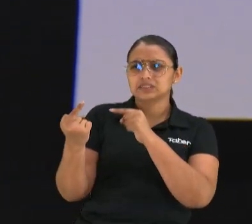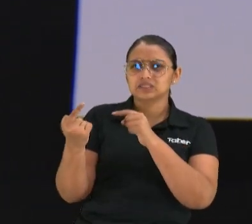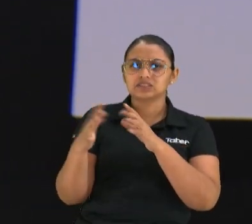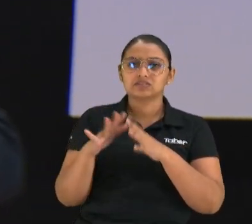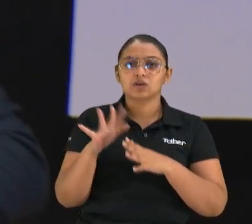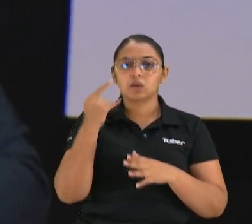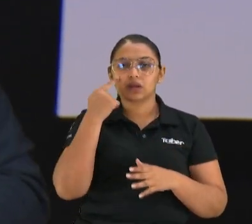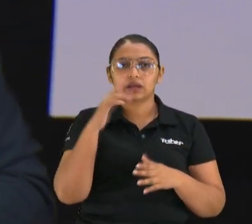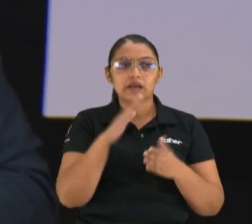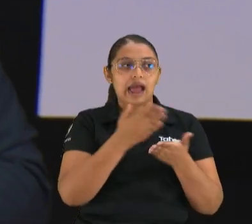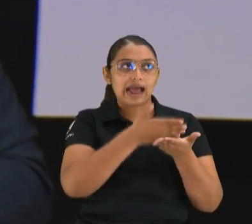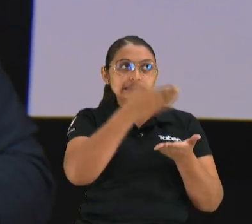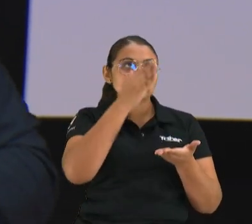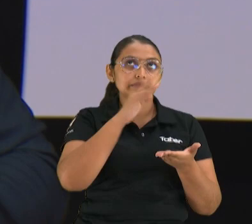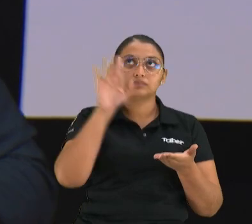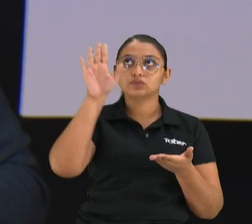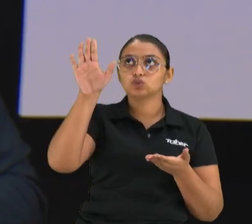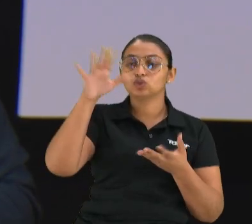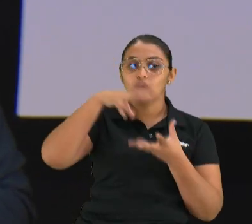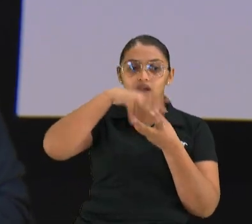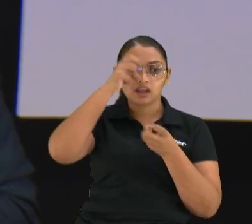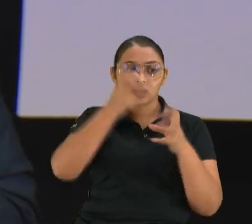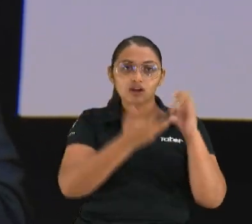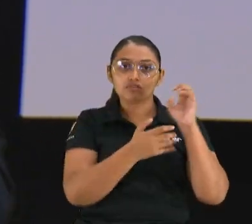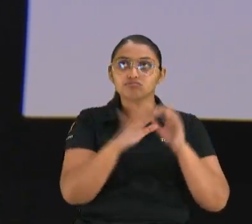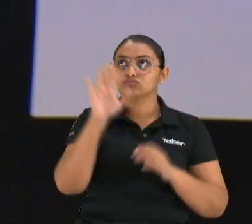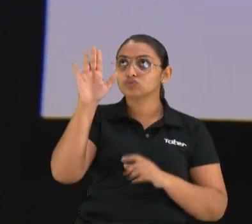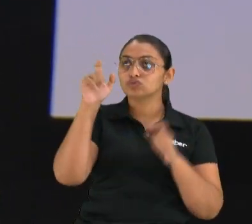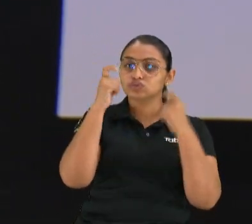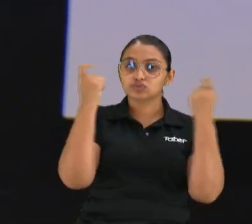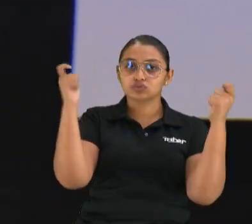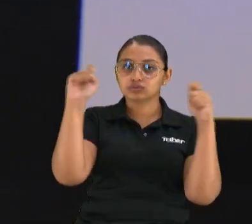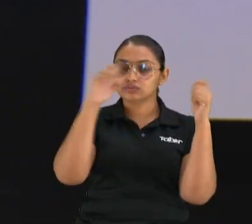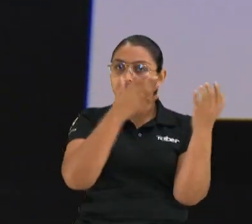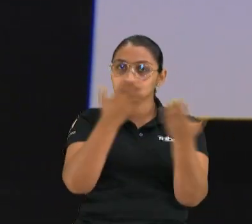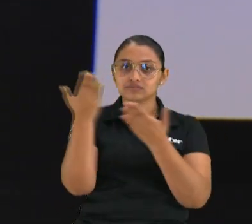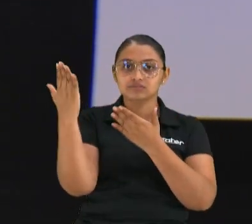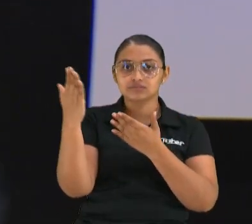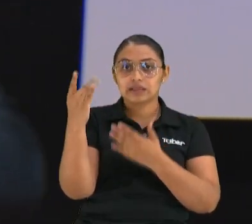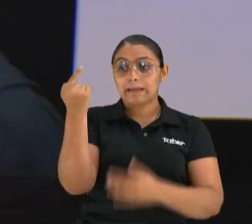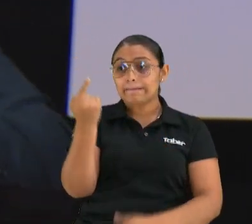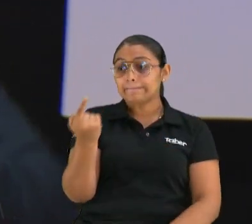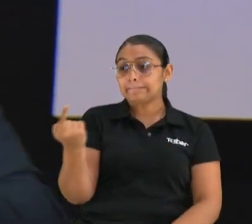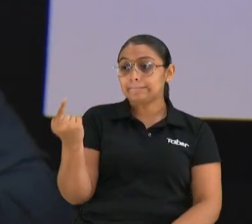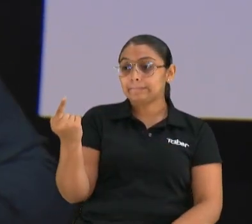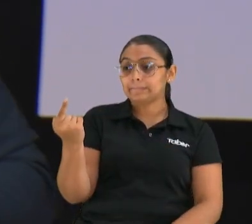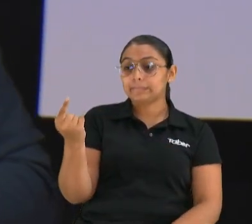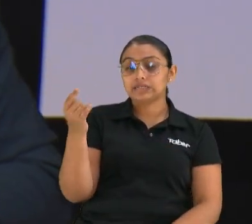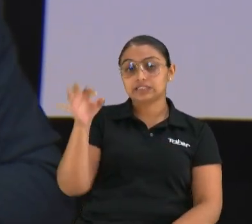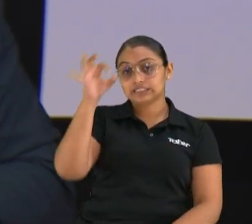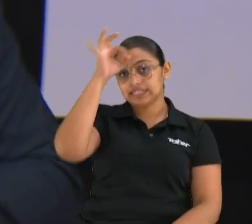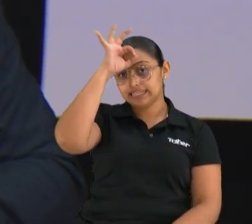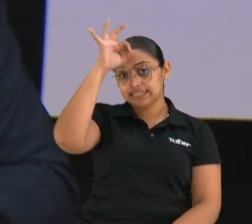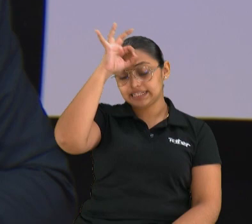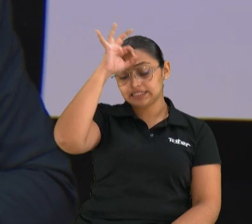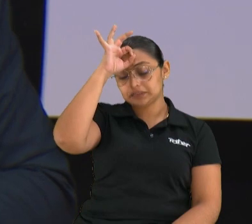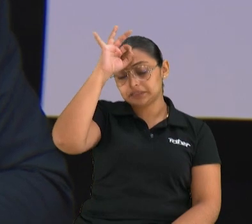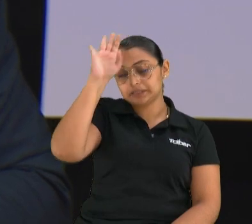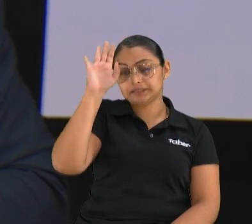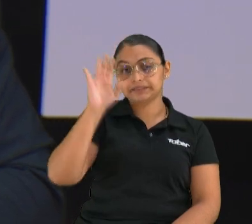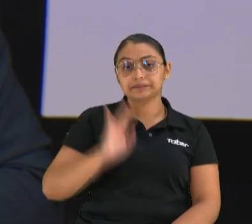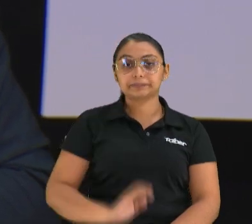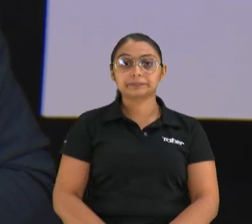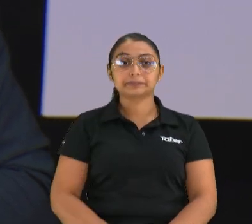asolen para que no se preocupe Usted no tiene por qué enojarse con uno ignorante es más ignorante el que se enoja con la ignorante que el que vive en ignorancia no te